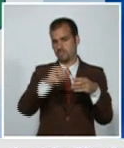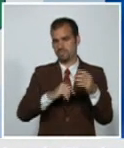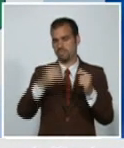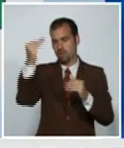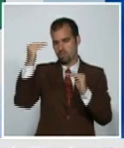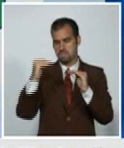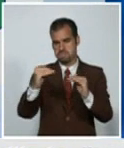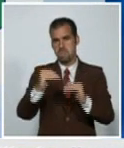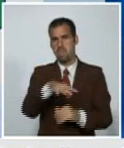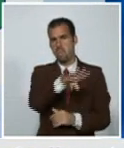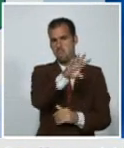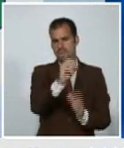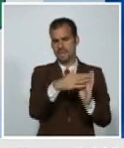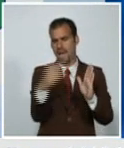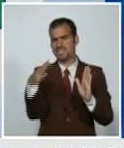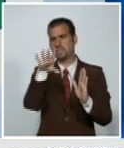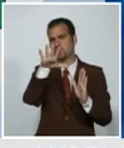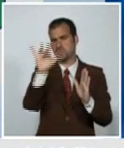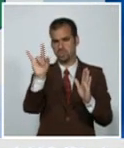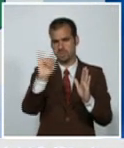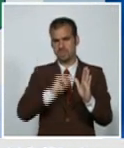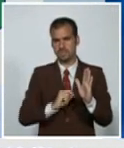a 59,